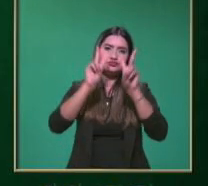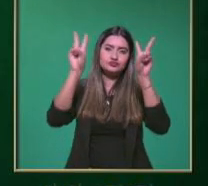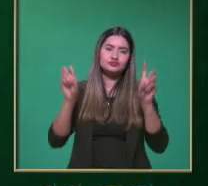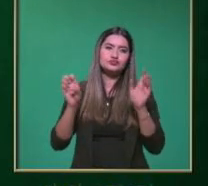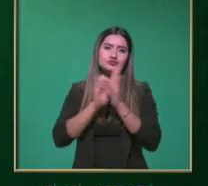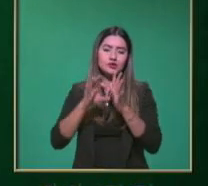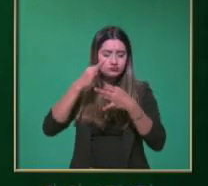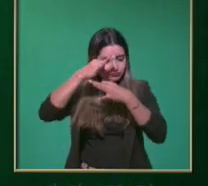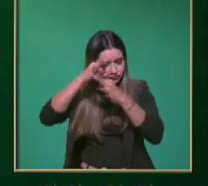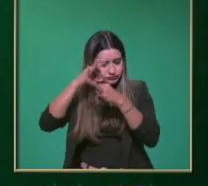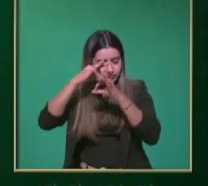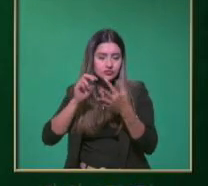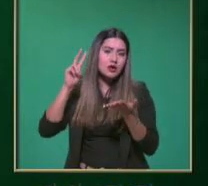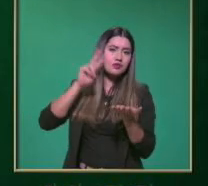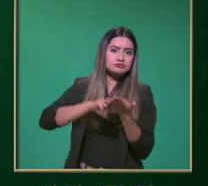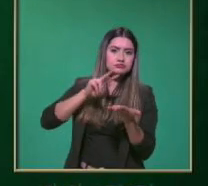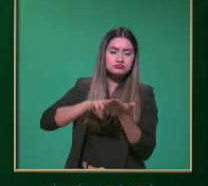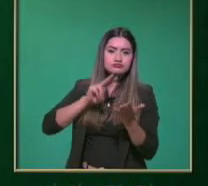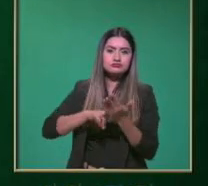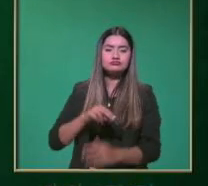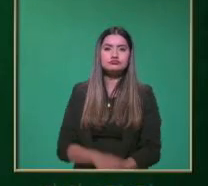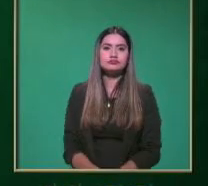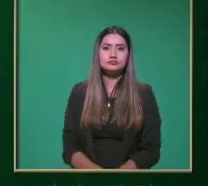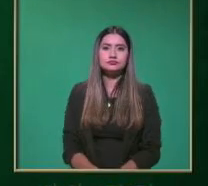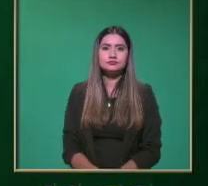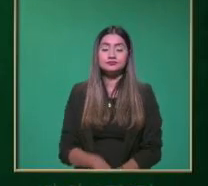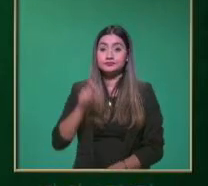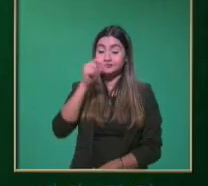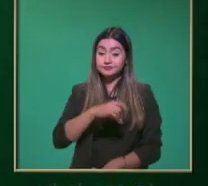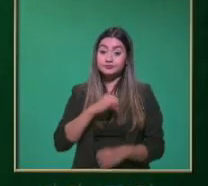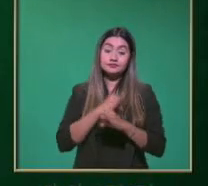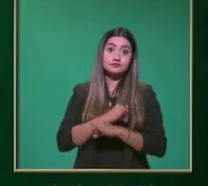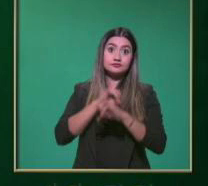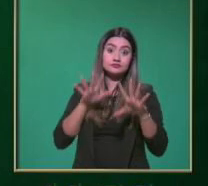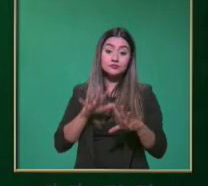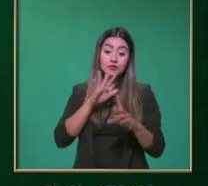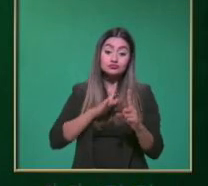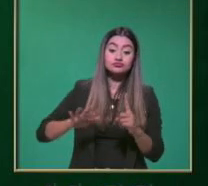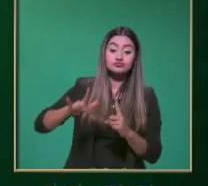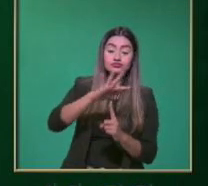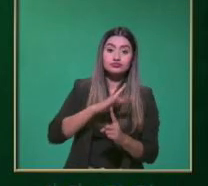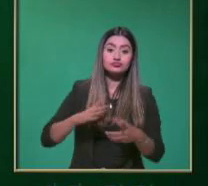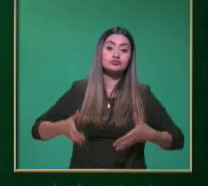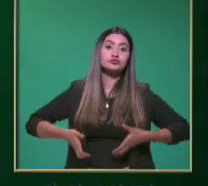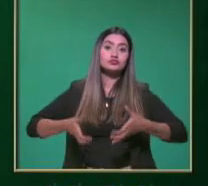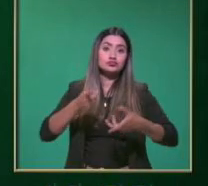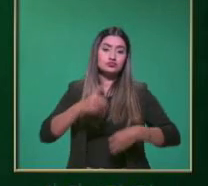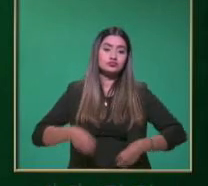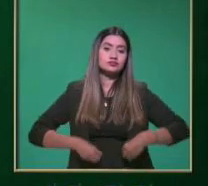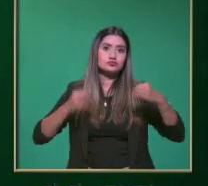o también sobre valores, puede ser también sobre información de nuestra localidad, las características. Entonces,